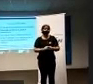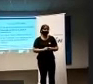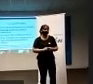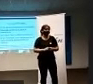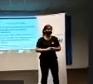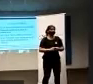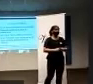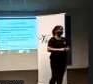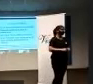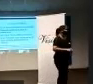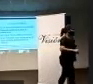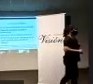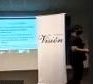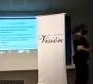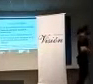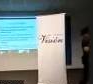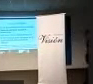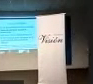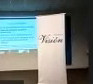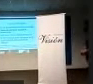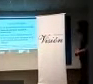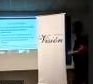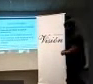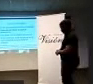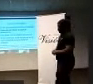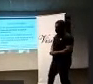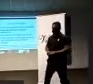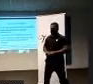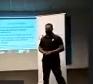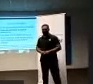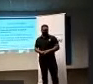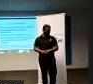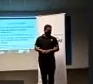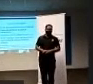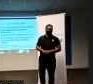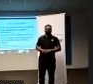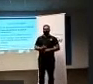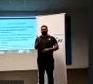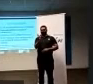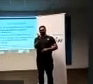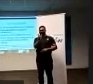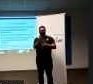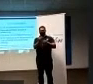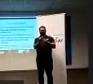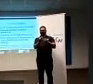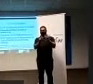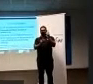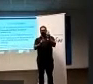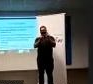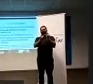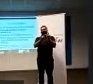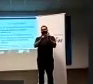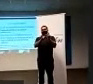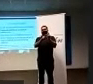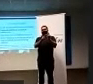Es una vacuna de plataforma virus inactivado también, producida por Bharat Biotech en colaboración con Indian. Al ser inactivada